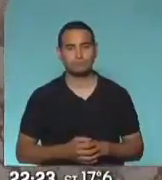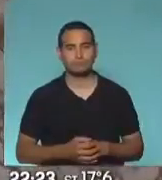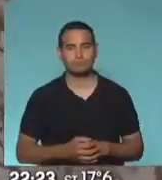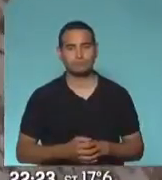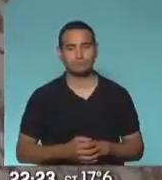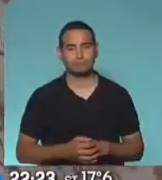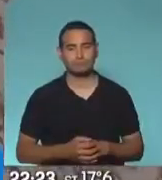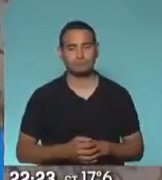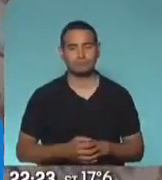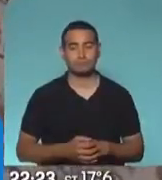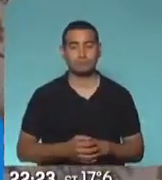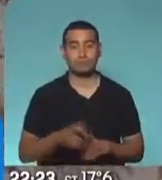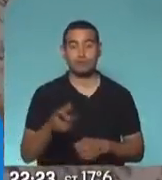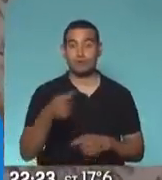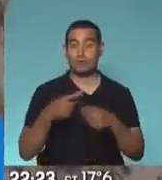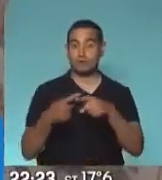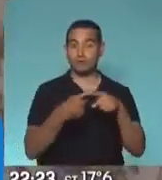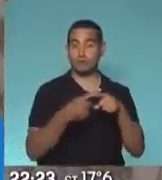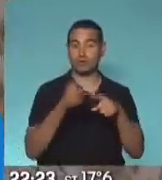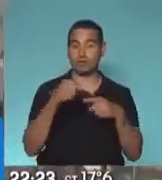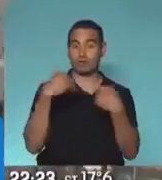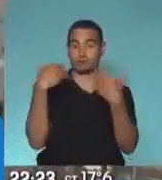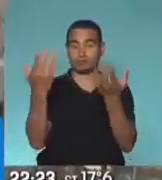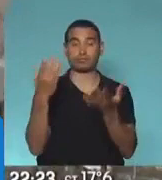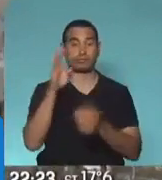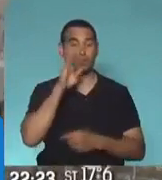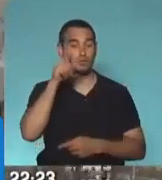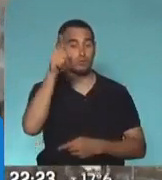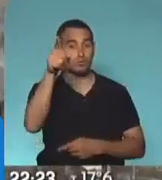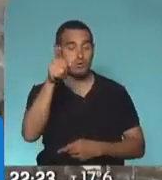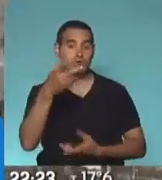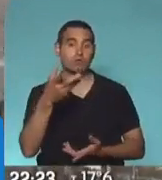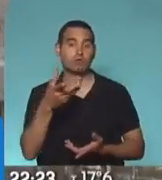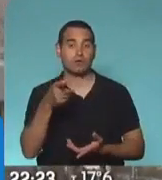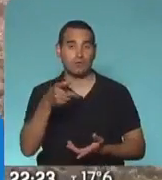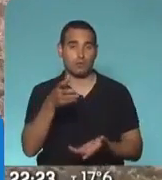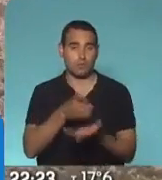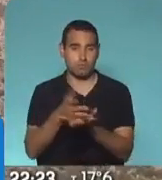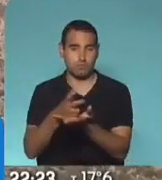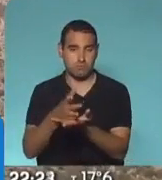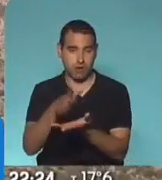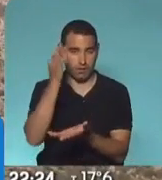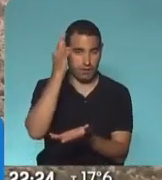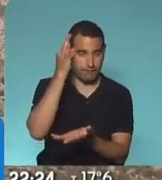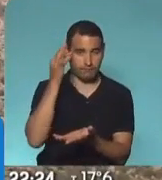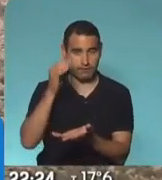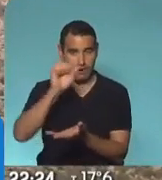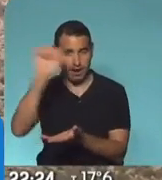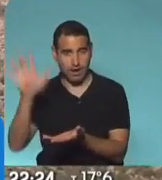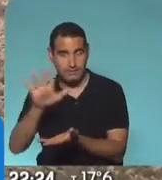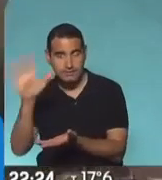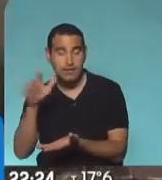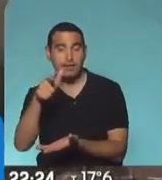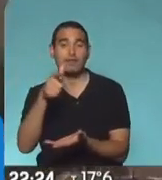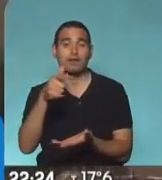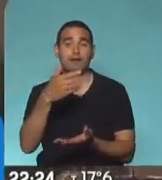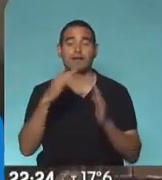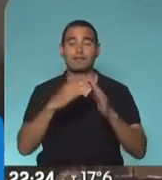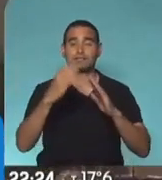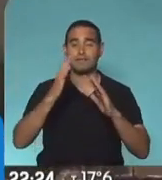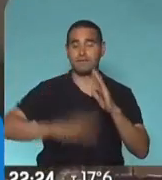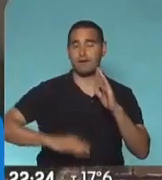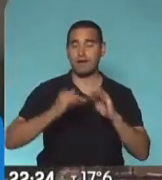En un giro dramático de la política exterior de los Estados Unidos para Medio Oriente, la Casa Blanca anunció que a partir de ahora ya